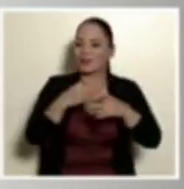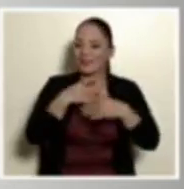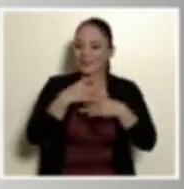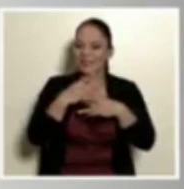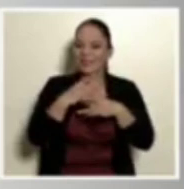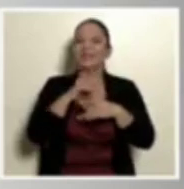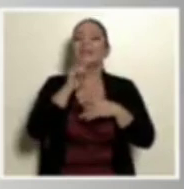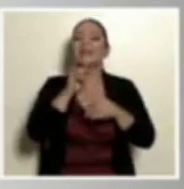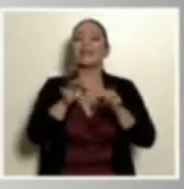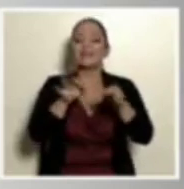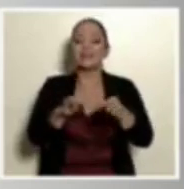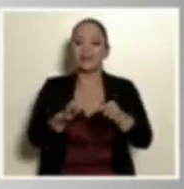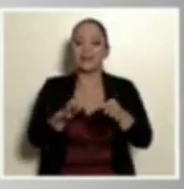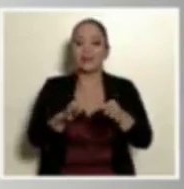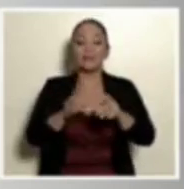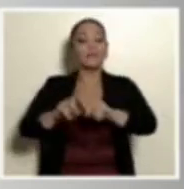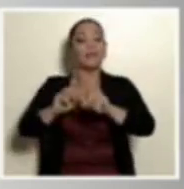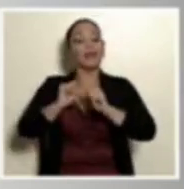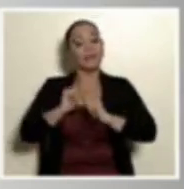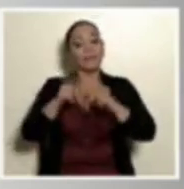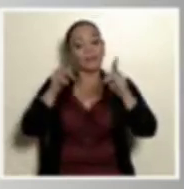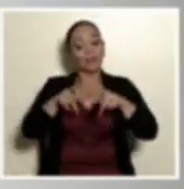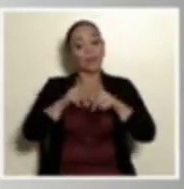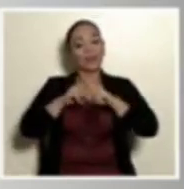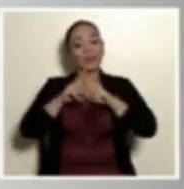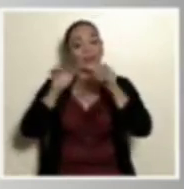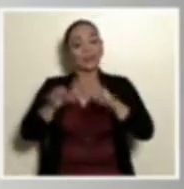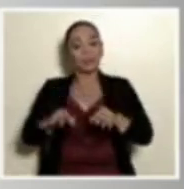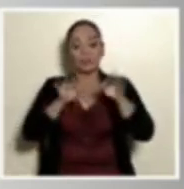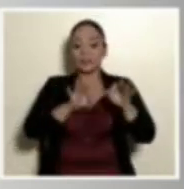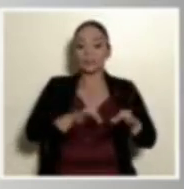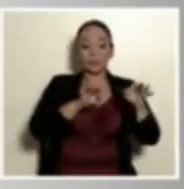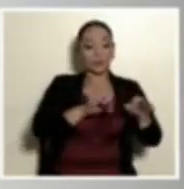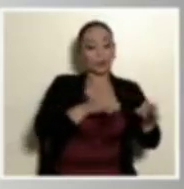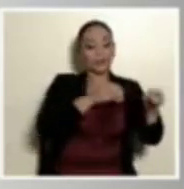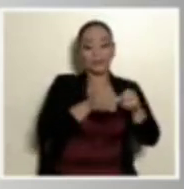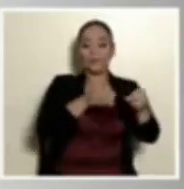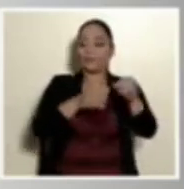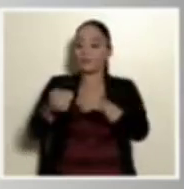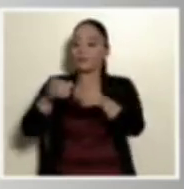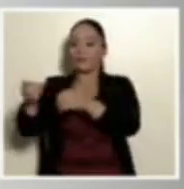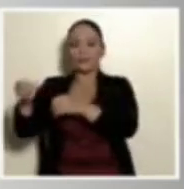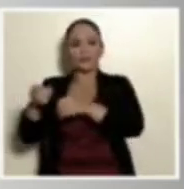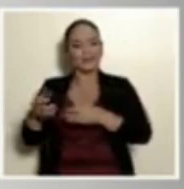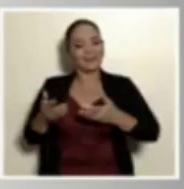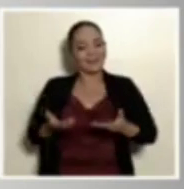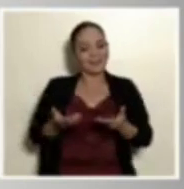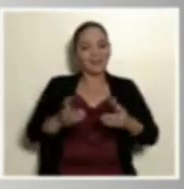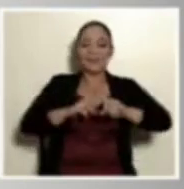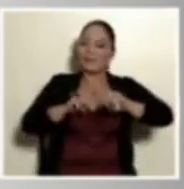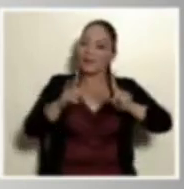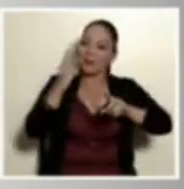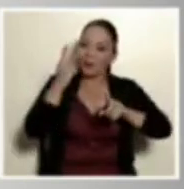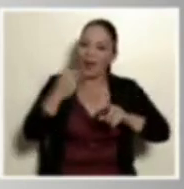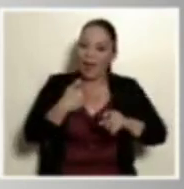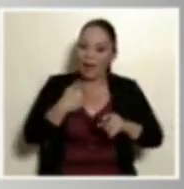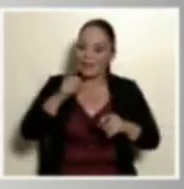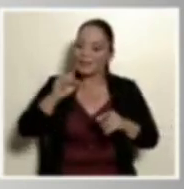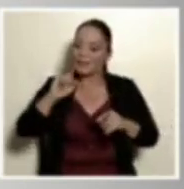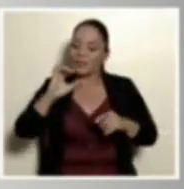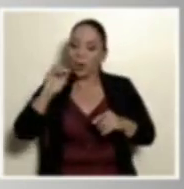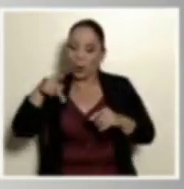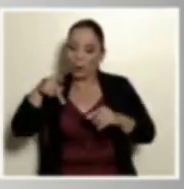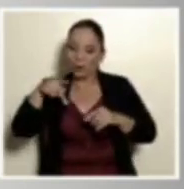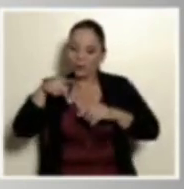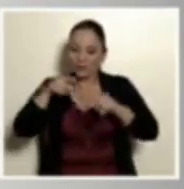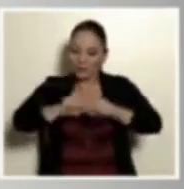ser diferente en todos los centros de salud. Y aunque tenemos un SICOP que vino a buscar mejoras en temas